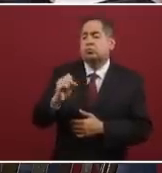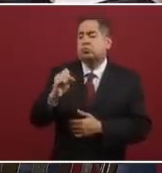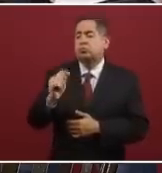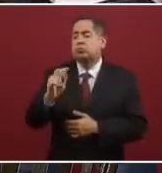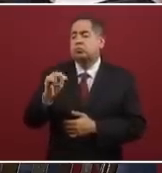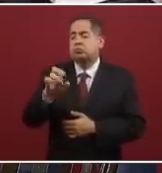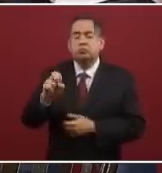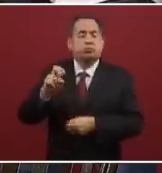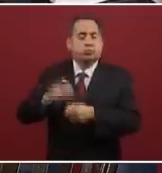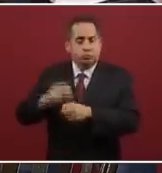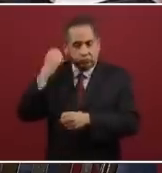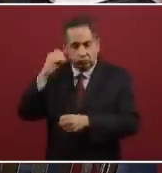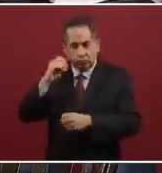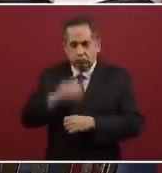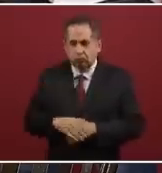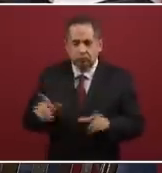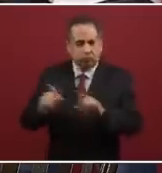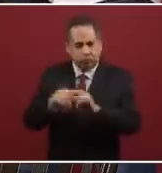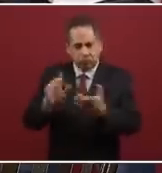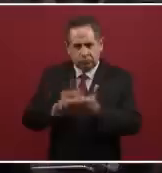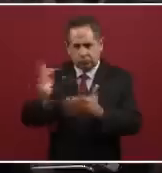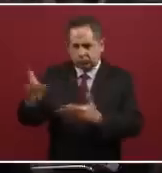de Oaxaca. Muchas gracias.